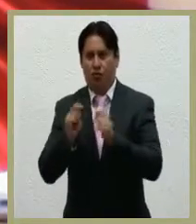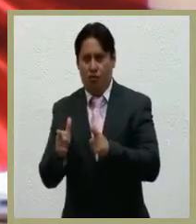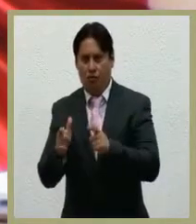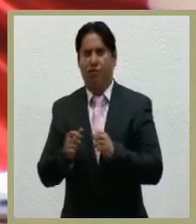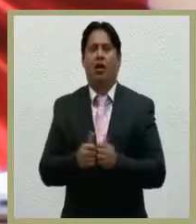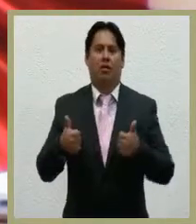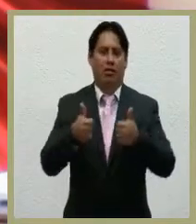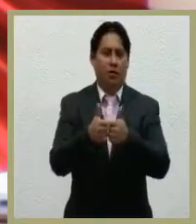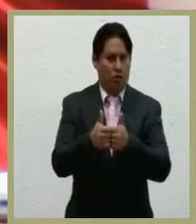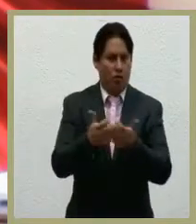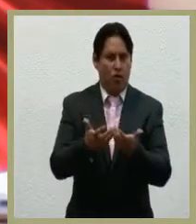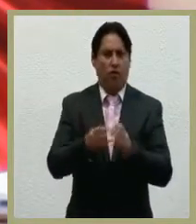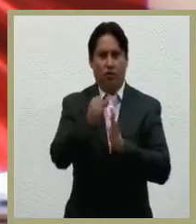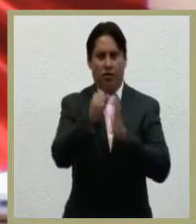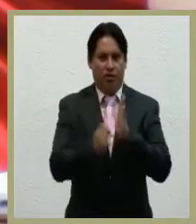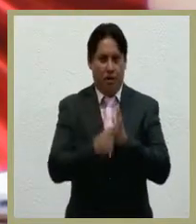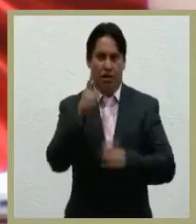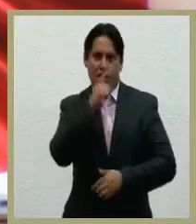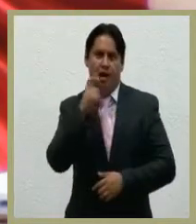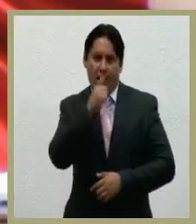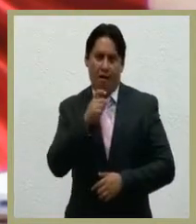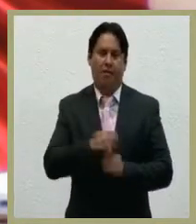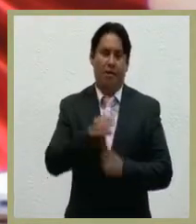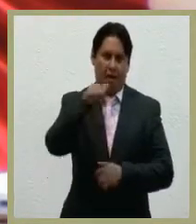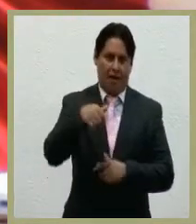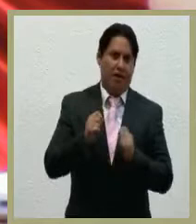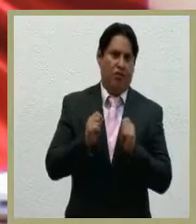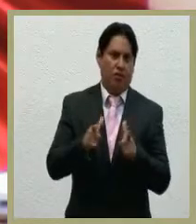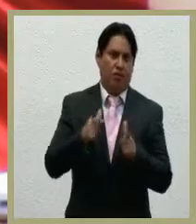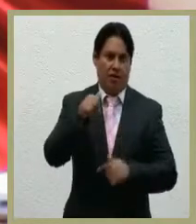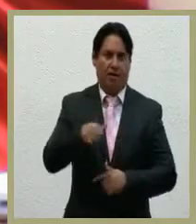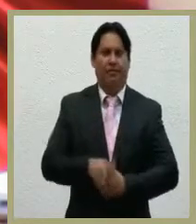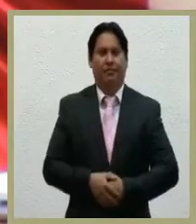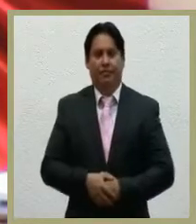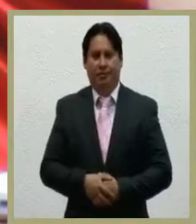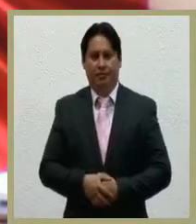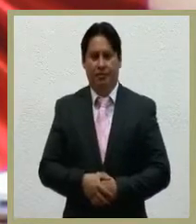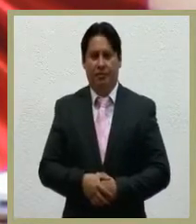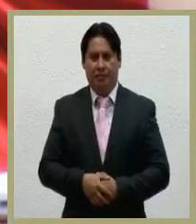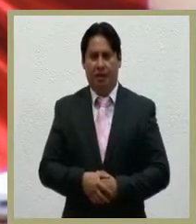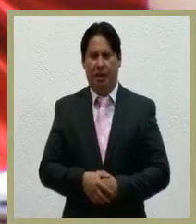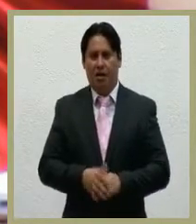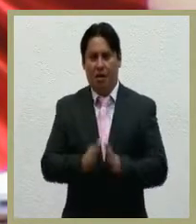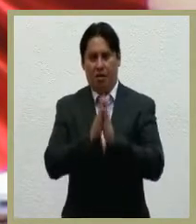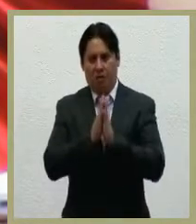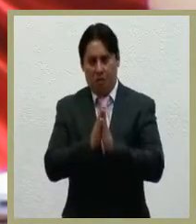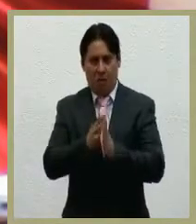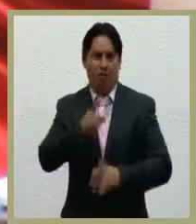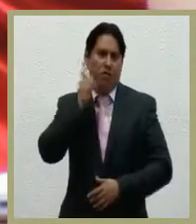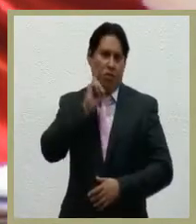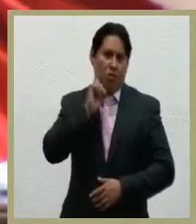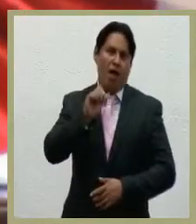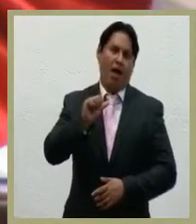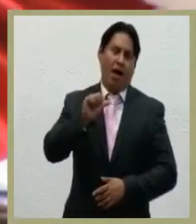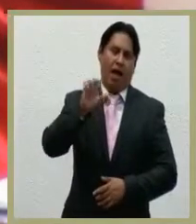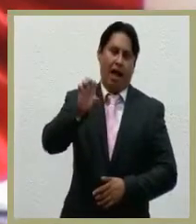Gutiérrez, Chiapas y el Sistema Municipal de Agua Potable y Alcantarillado de Tuxtla Gutiérrez, por lo que solicito a la diputada secretaria Elizabeth